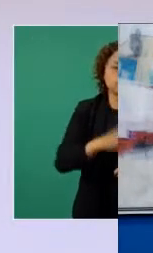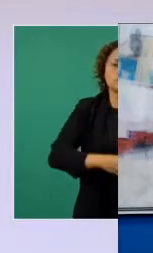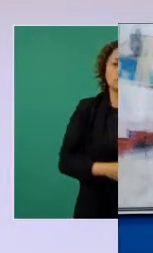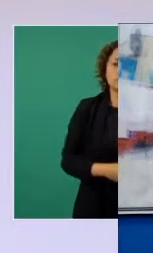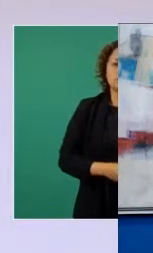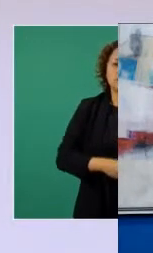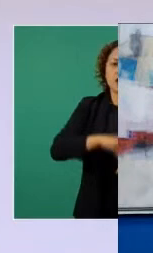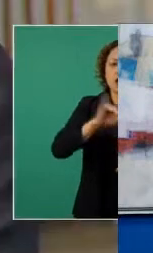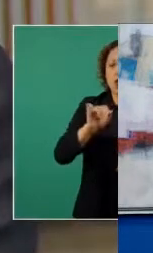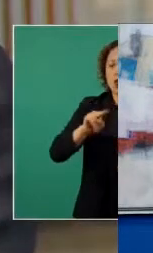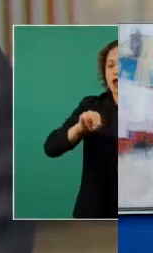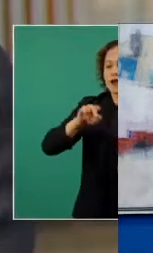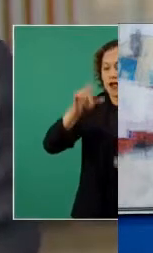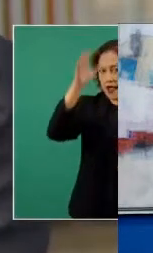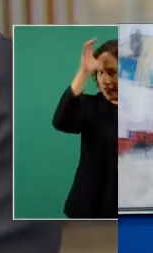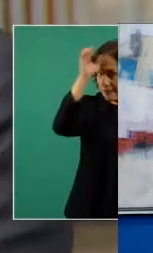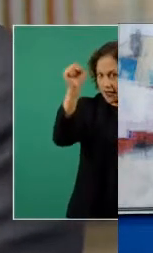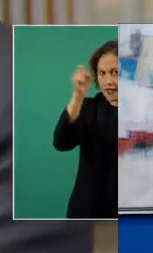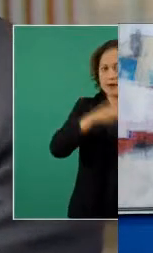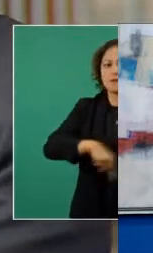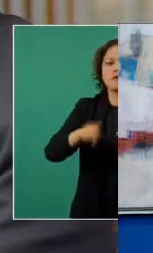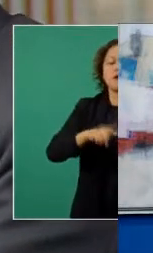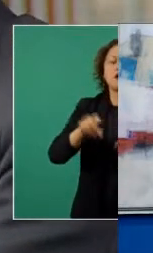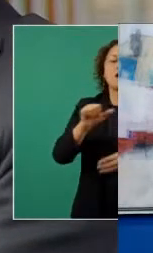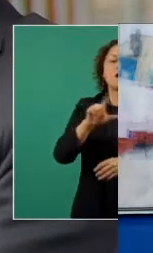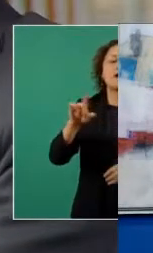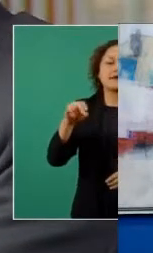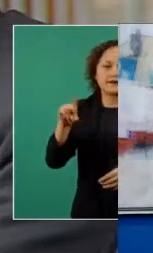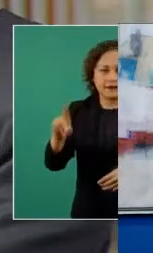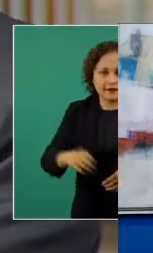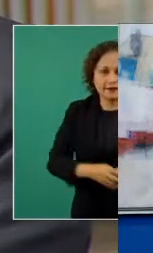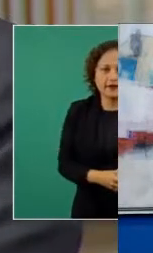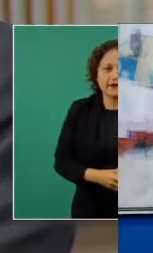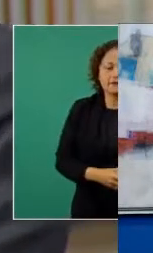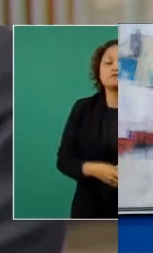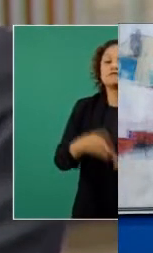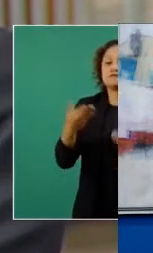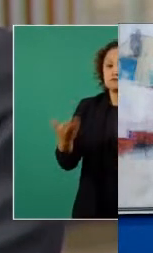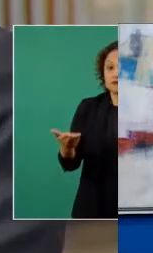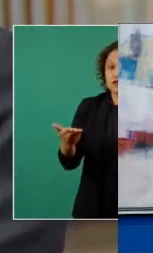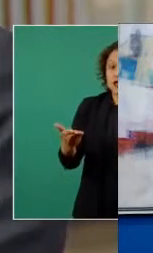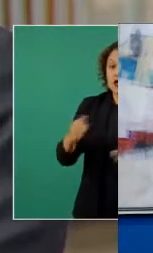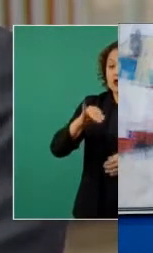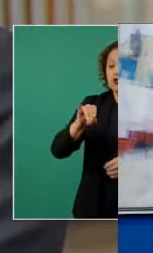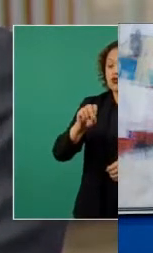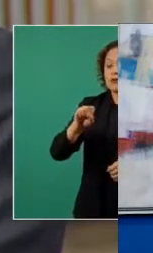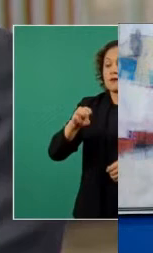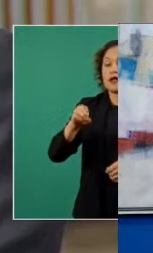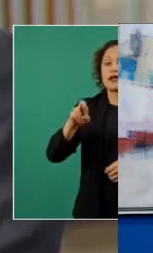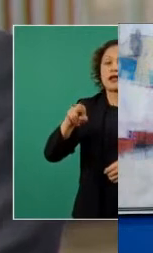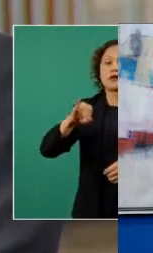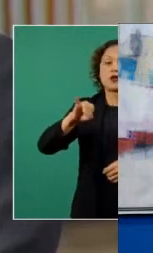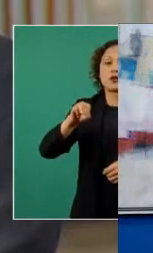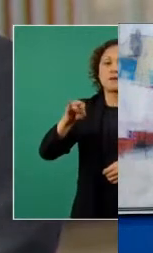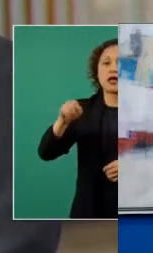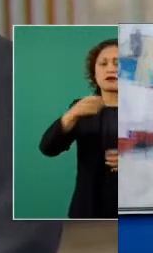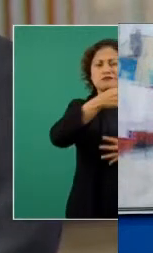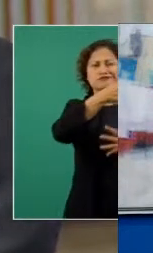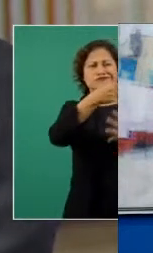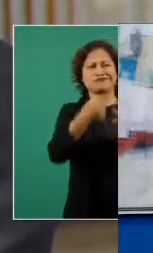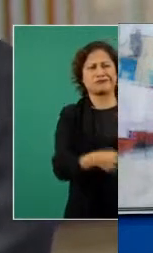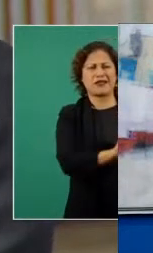Juan Aldama, de Ignacio Allende, de José Mariano Jiménez y de muchos